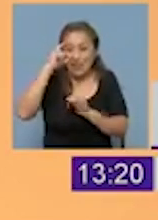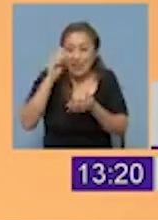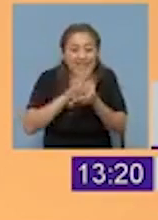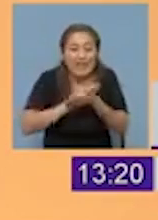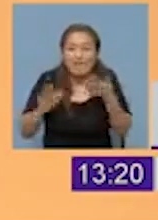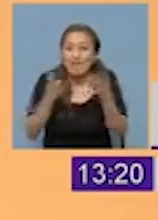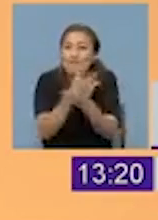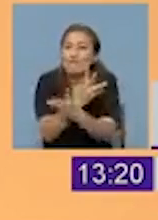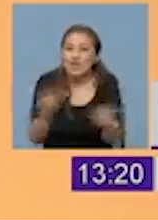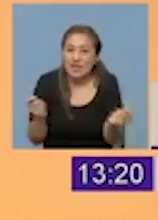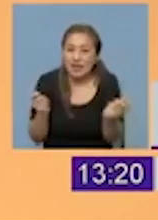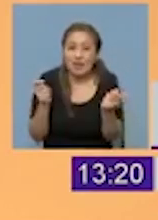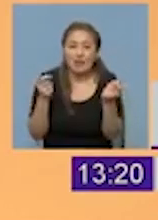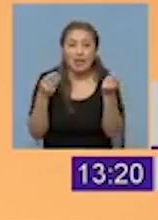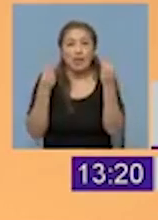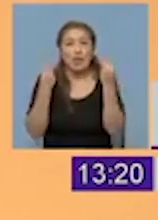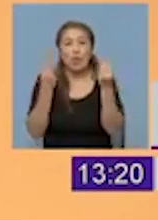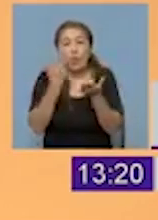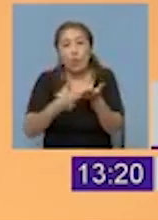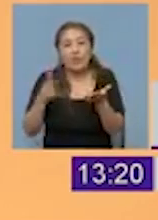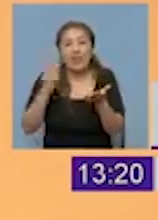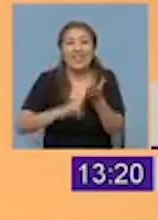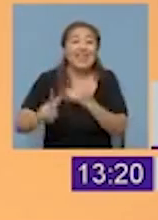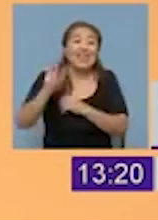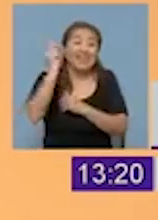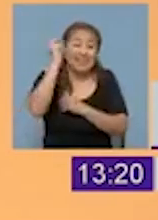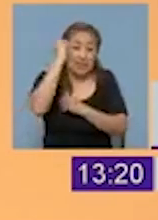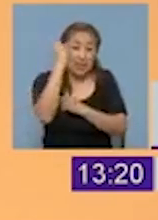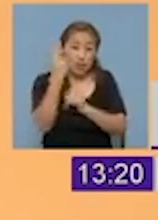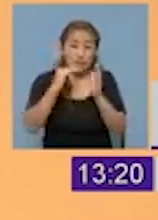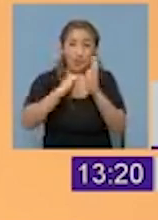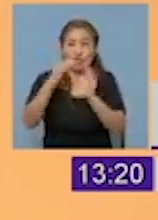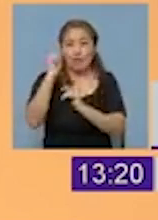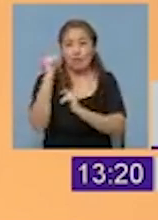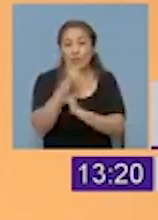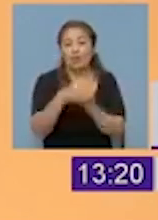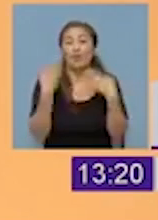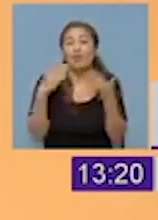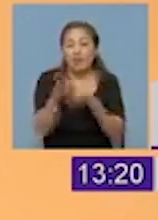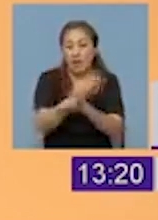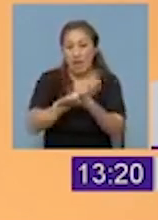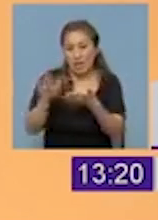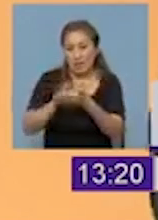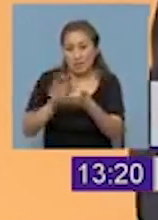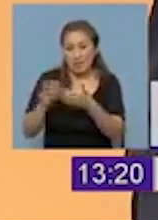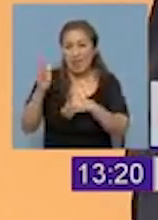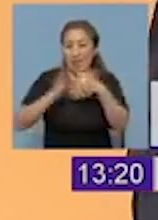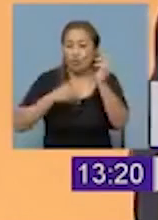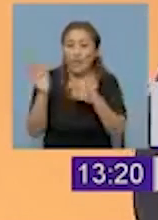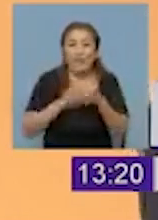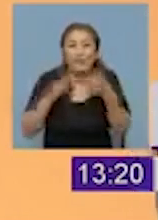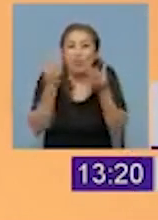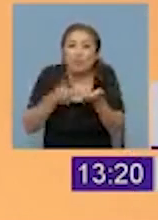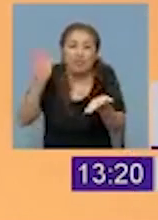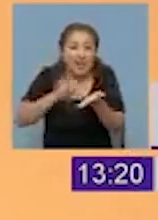terminada le había entregado a la empresa tuvimos que poner 31 millón de pesos para limpiar y poder reacondicionar una obra que era nueva